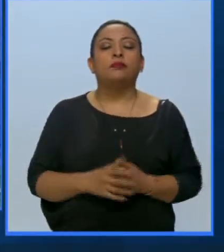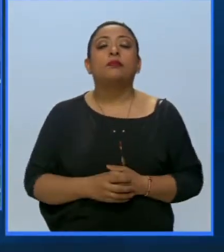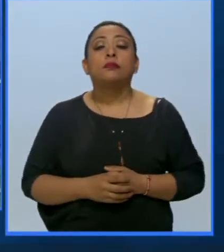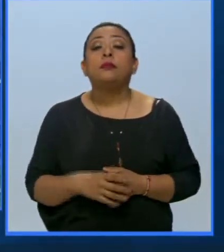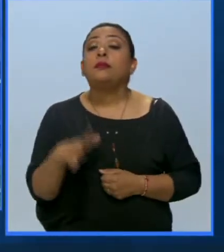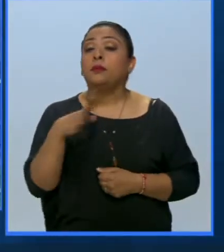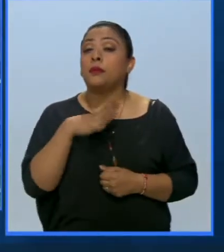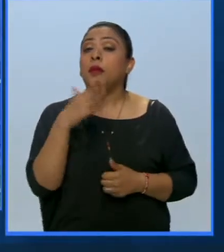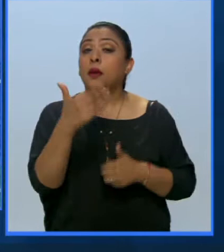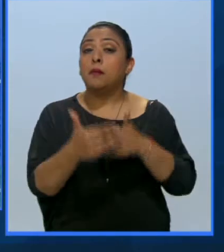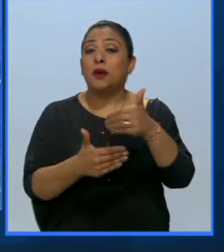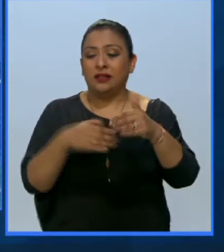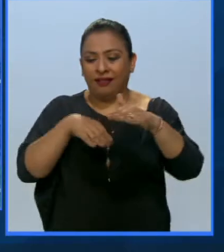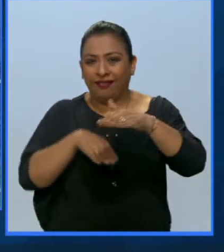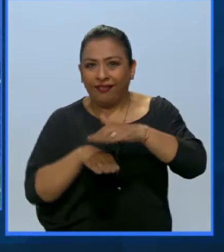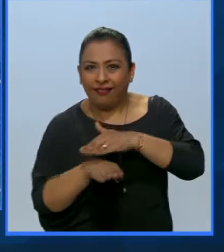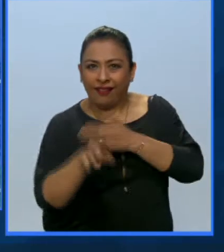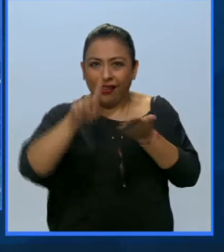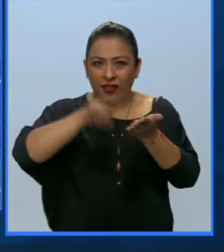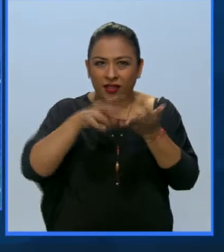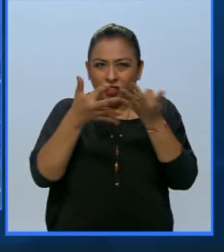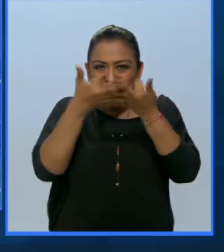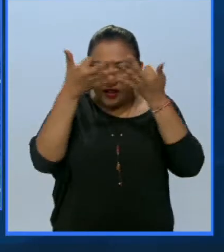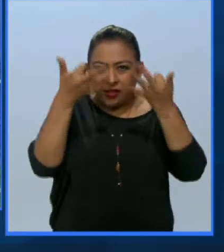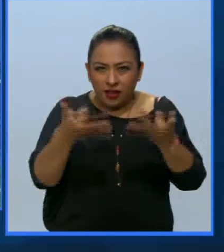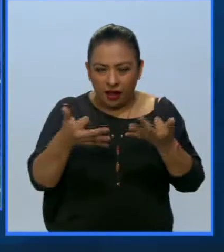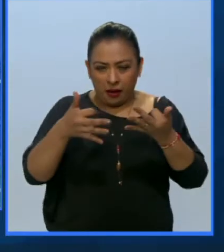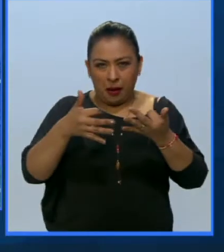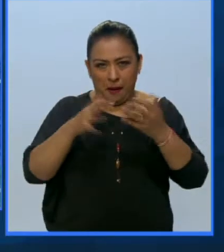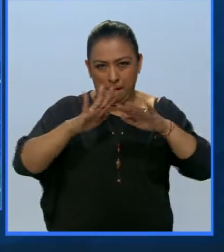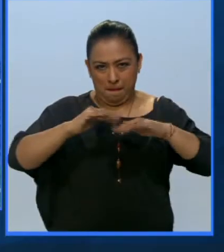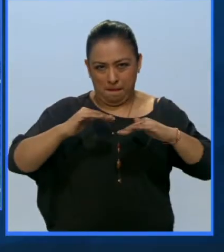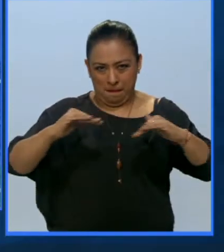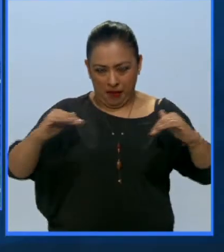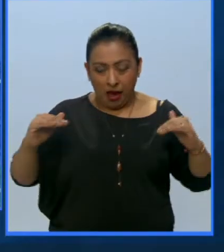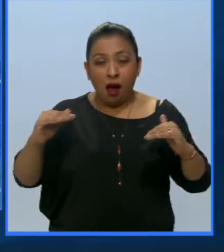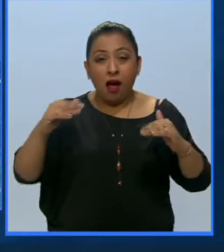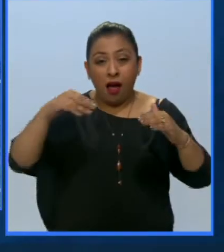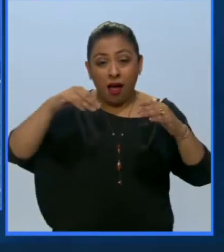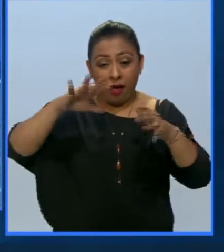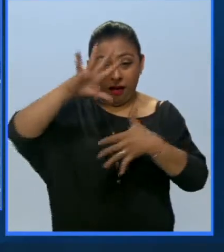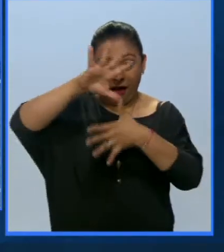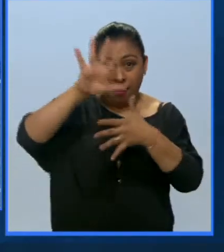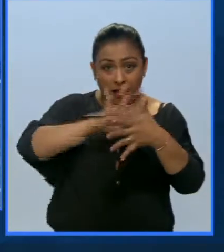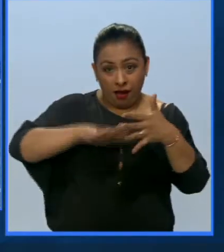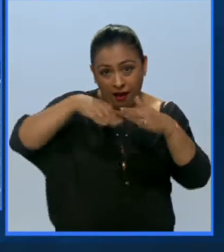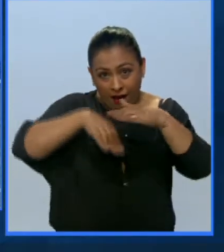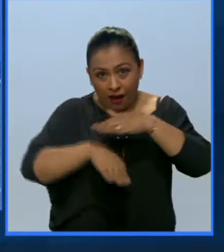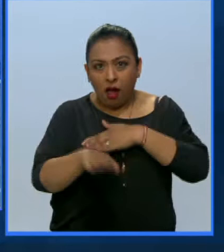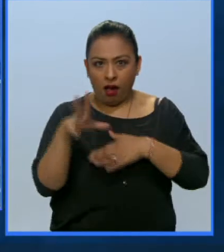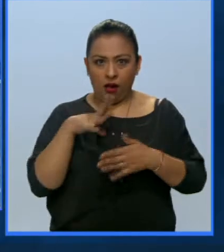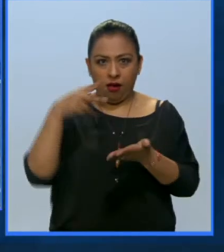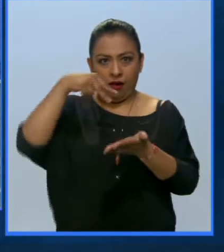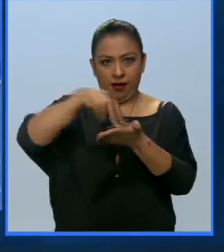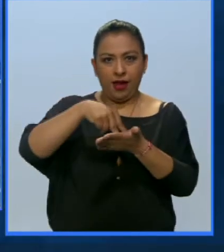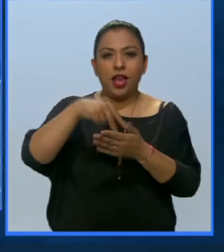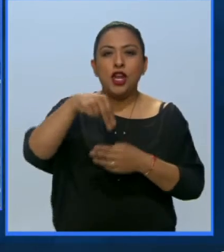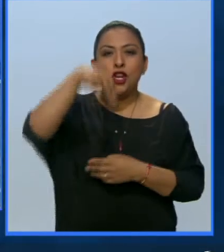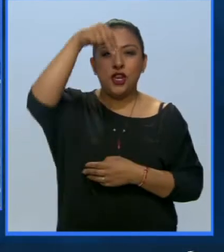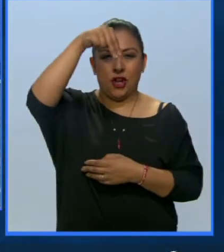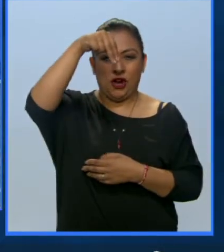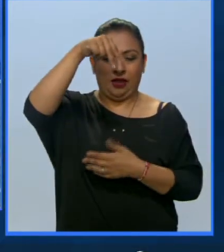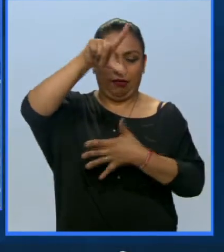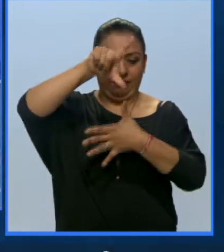Hay un proceso de subducción donde la placa oceánica se va por abajo del continente, que es donde estamos parados, la placa de